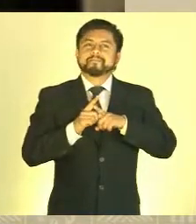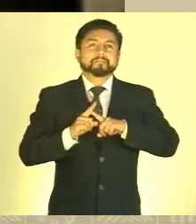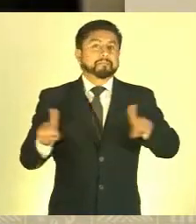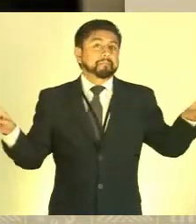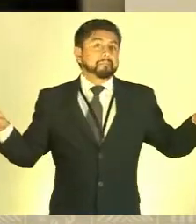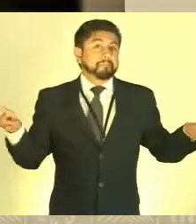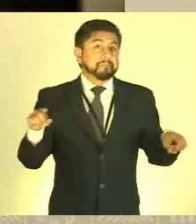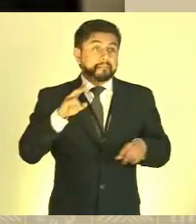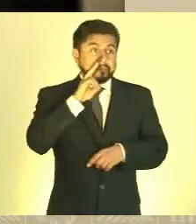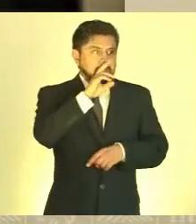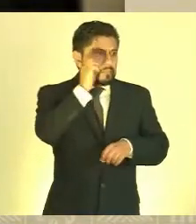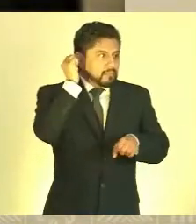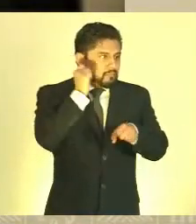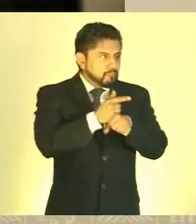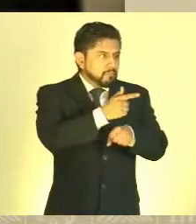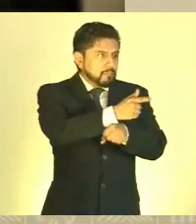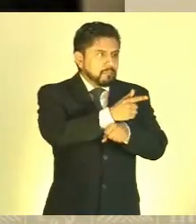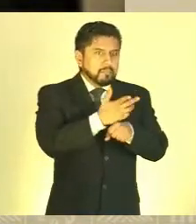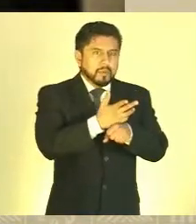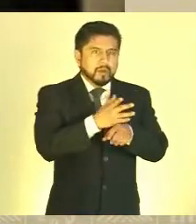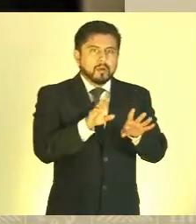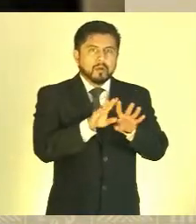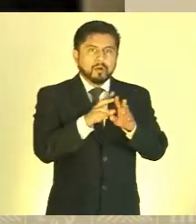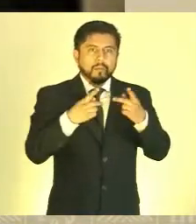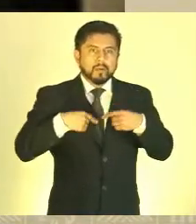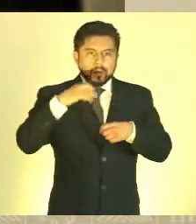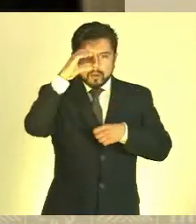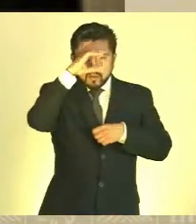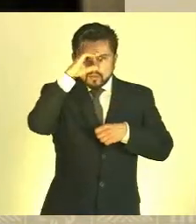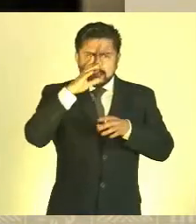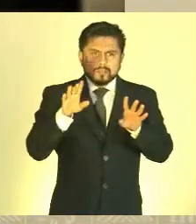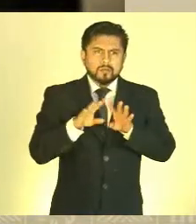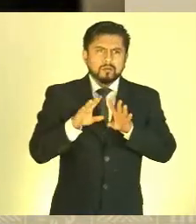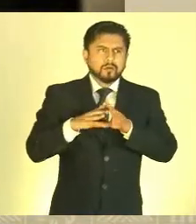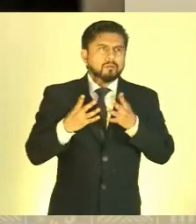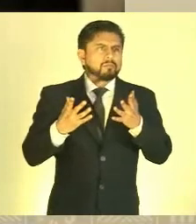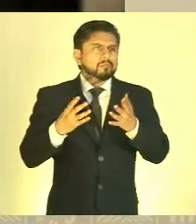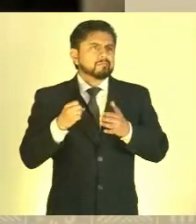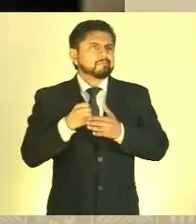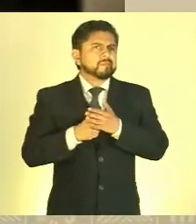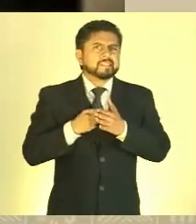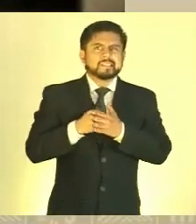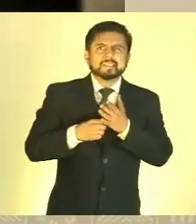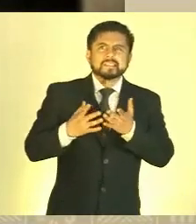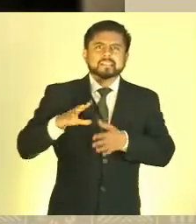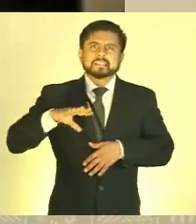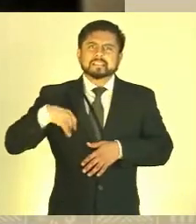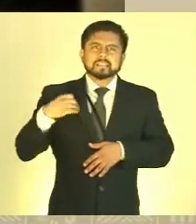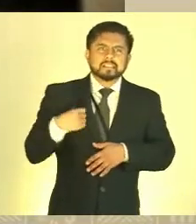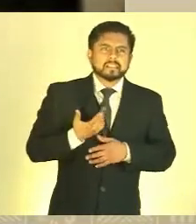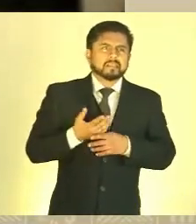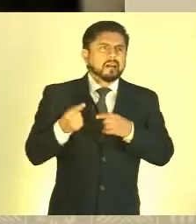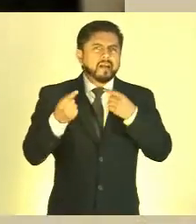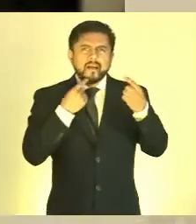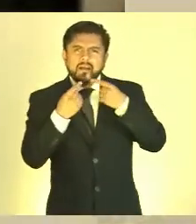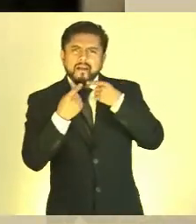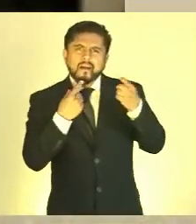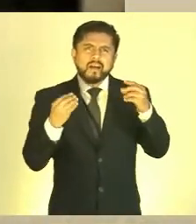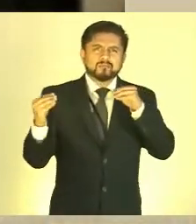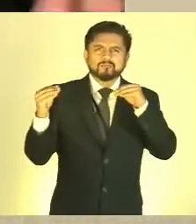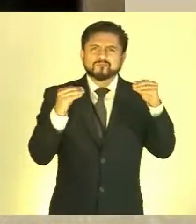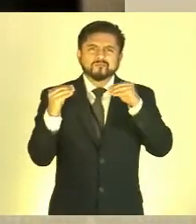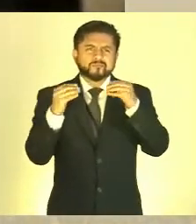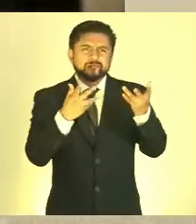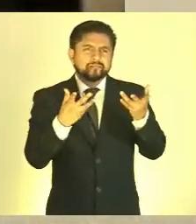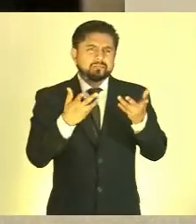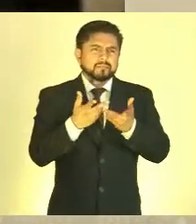se desata en ellos. Tienen una pasión de conocimiento, y entre ellos, y como todos